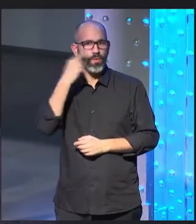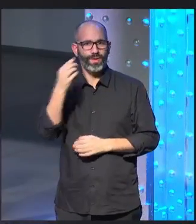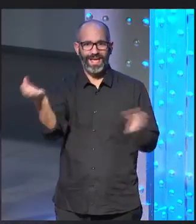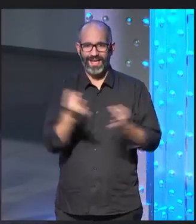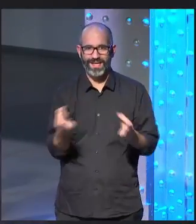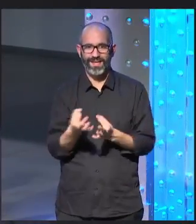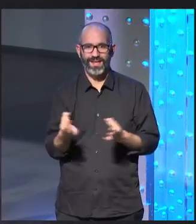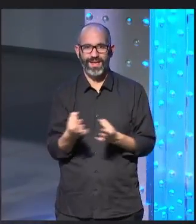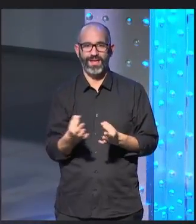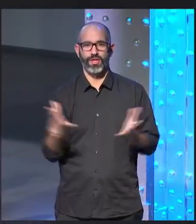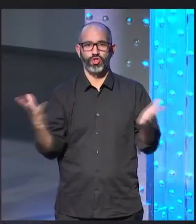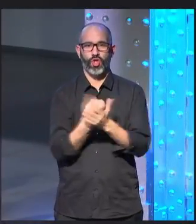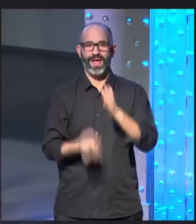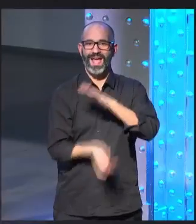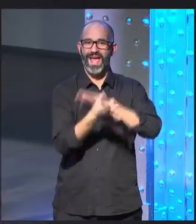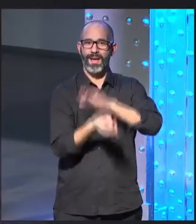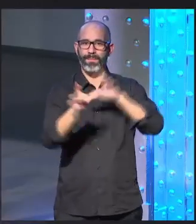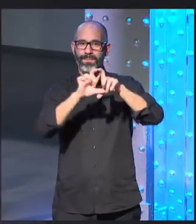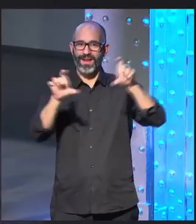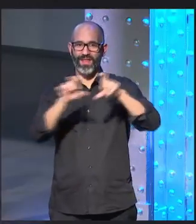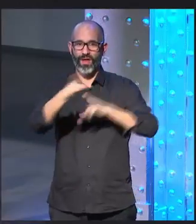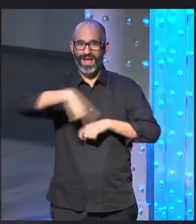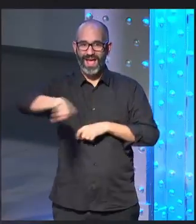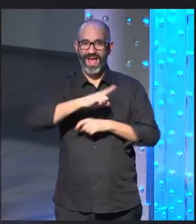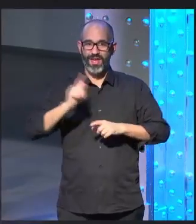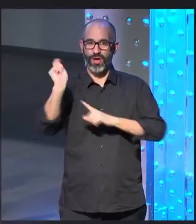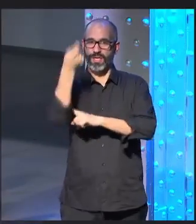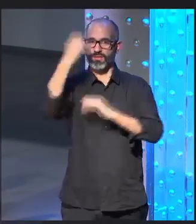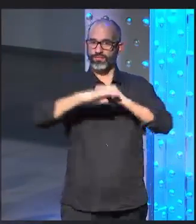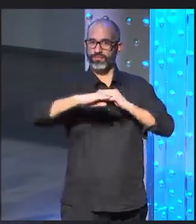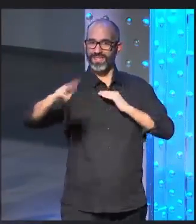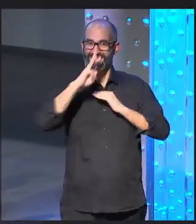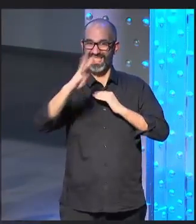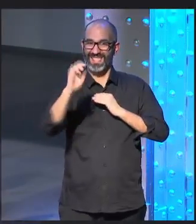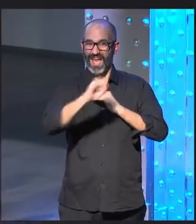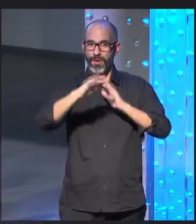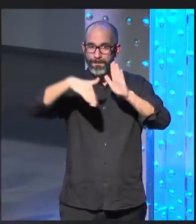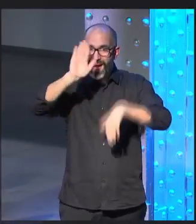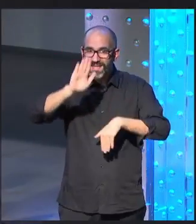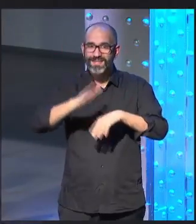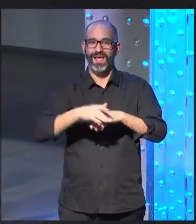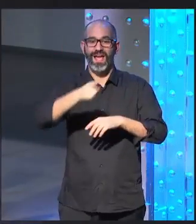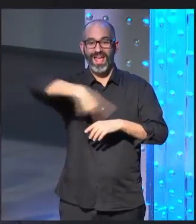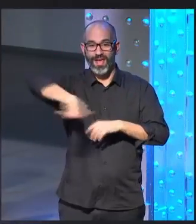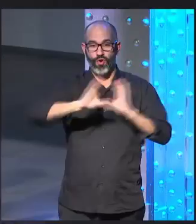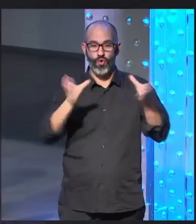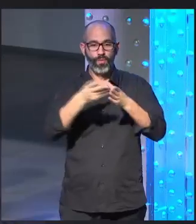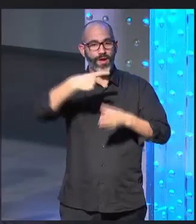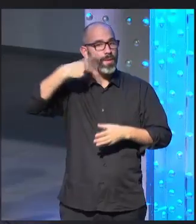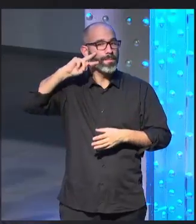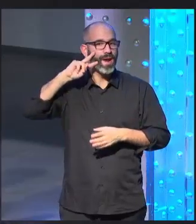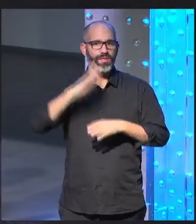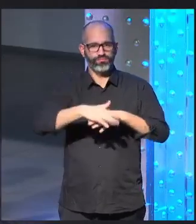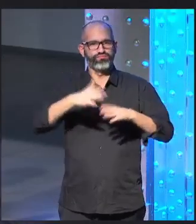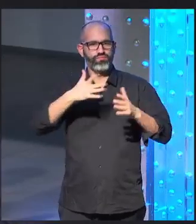que aquellos emprendedores que habían mantenido este éxito prolongado más de 3 años, pues tenían una experiencia en el